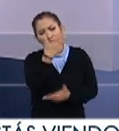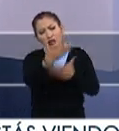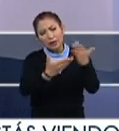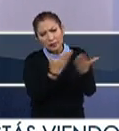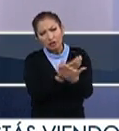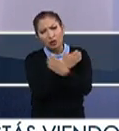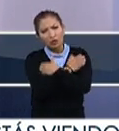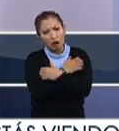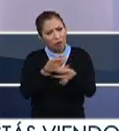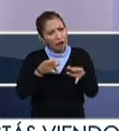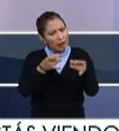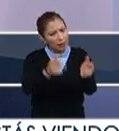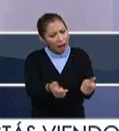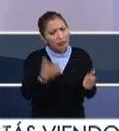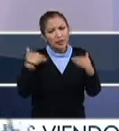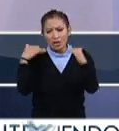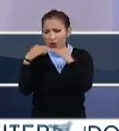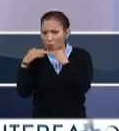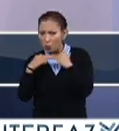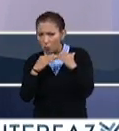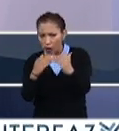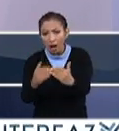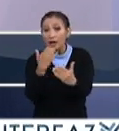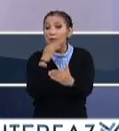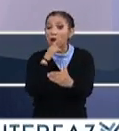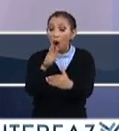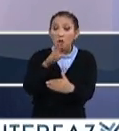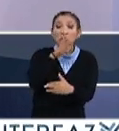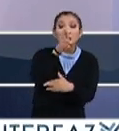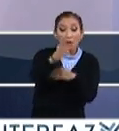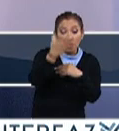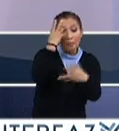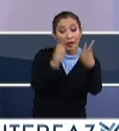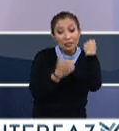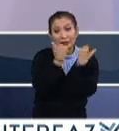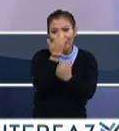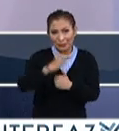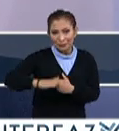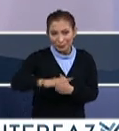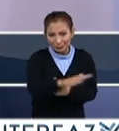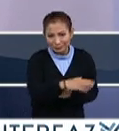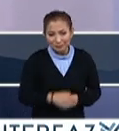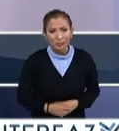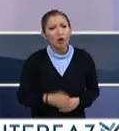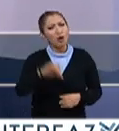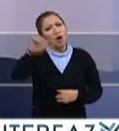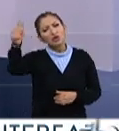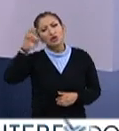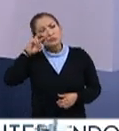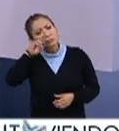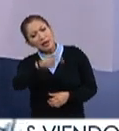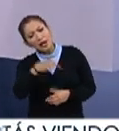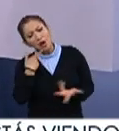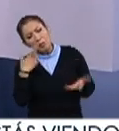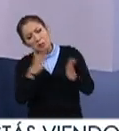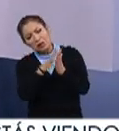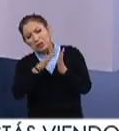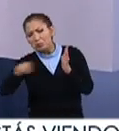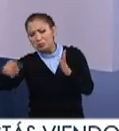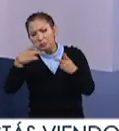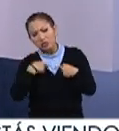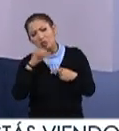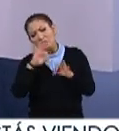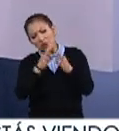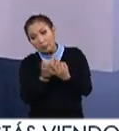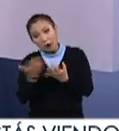servicio educativo con calidad, equidad y la mejora en los resultados de aprendizaje de los alumnos. Otros observan en la participación social